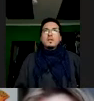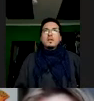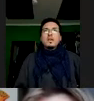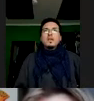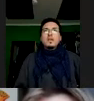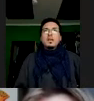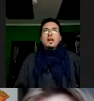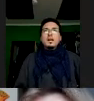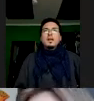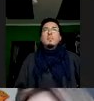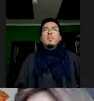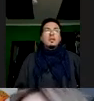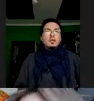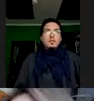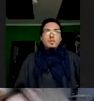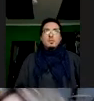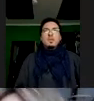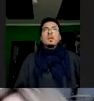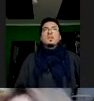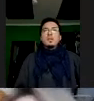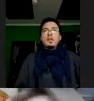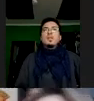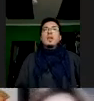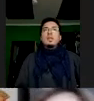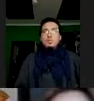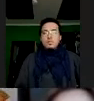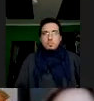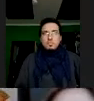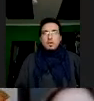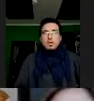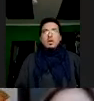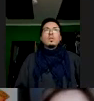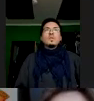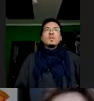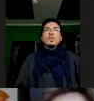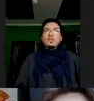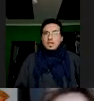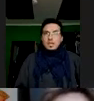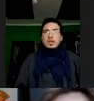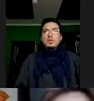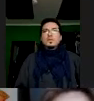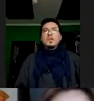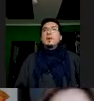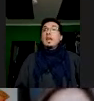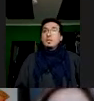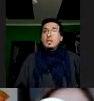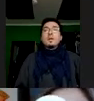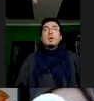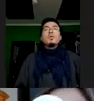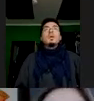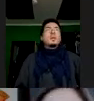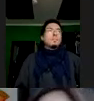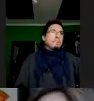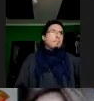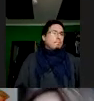3, este que está acá, van a entender perfectamente que se trata de este muro. Entonces, de eso se trata, chiquillos, los ejes. Para eso sirven, para